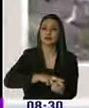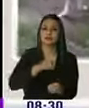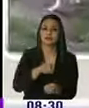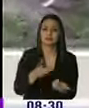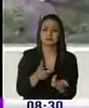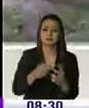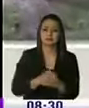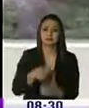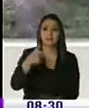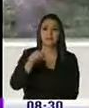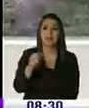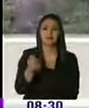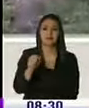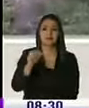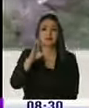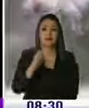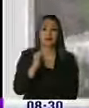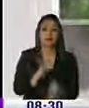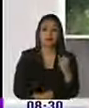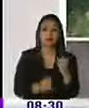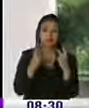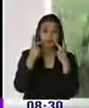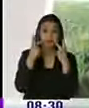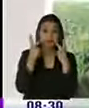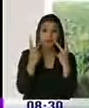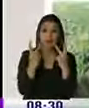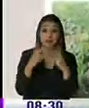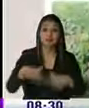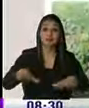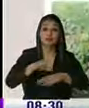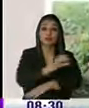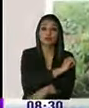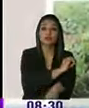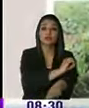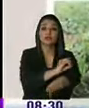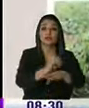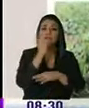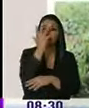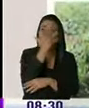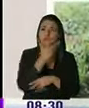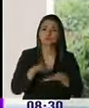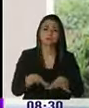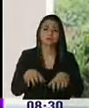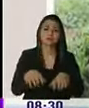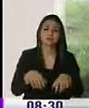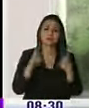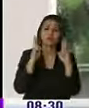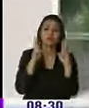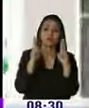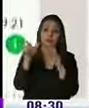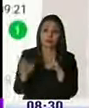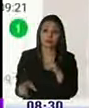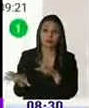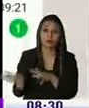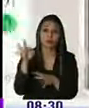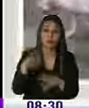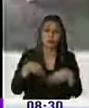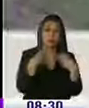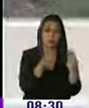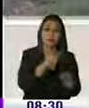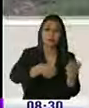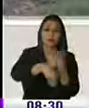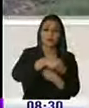sector de la Gasca, la vieron por última vez en el sector de la Occidental. Qué lindo este perrún, ojalá realmente lo puedan encontrar.